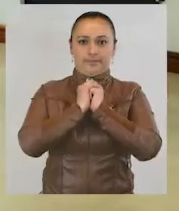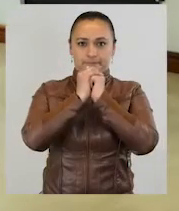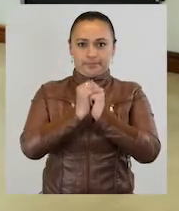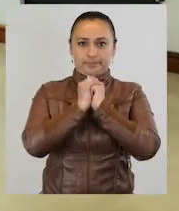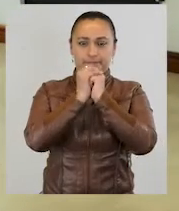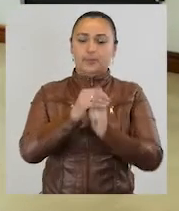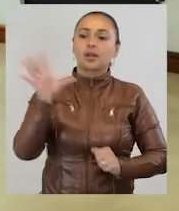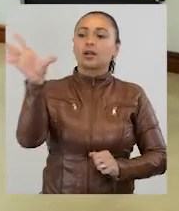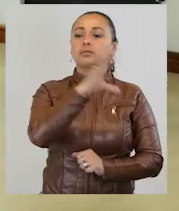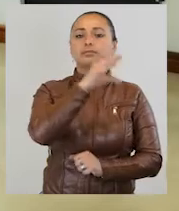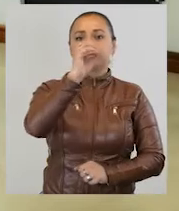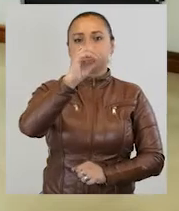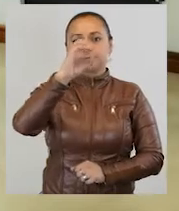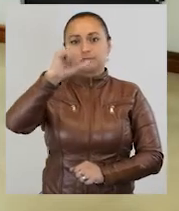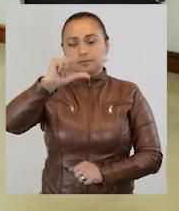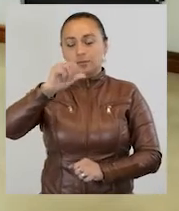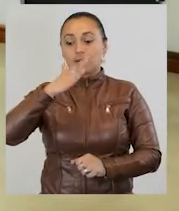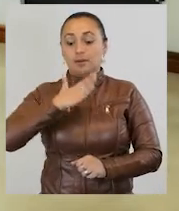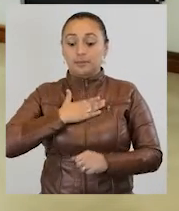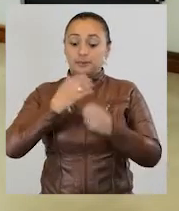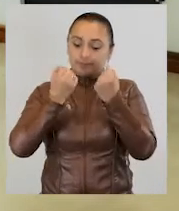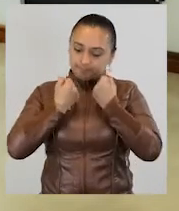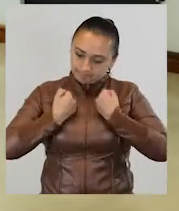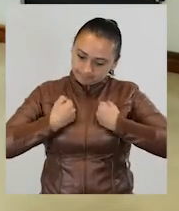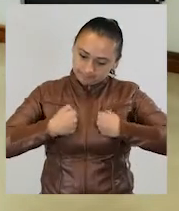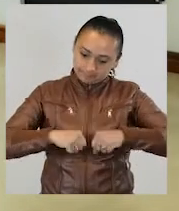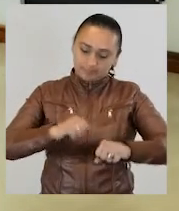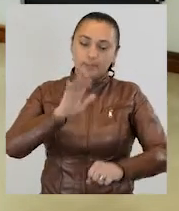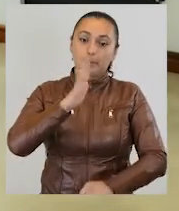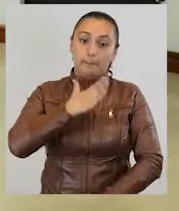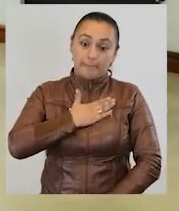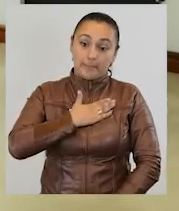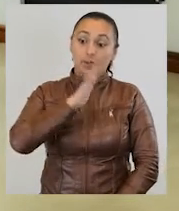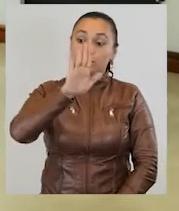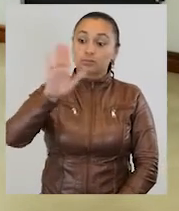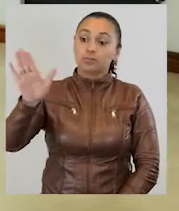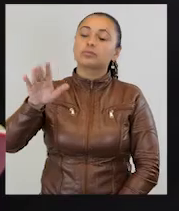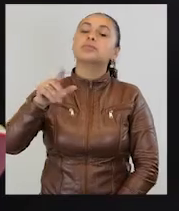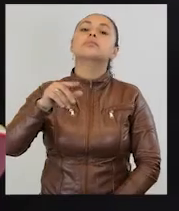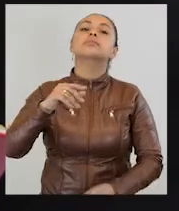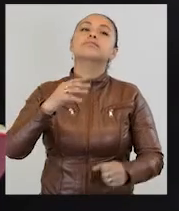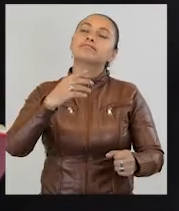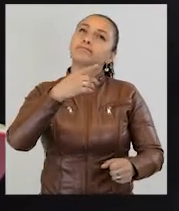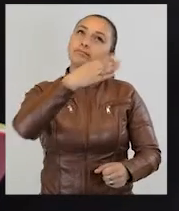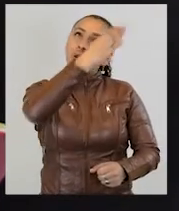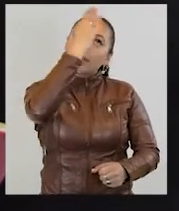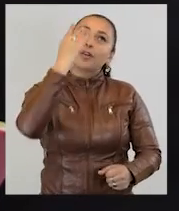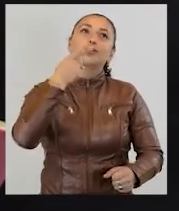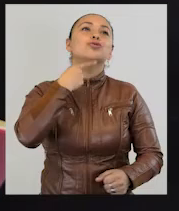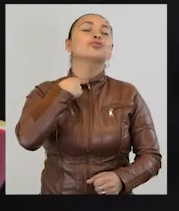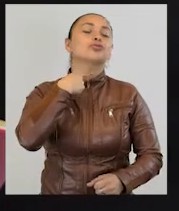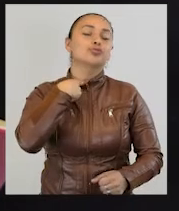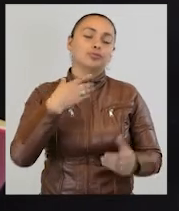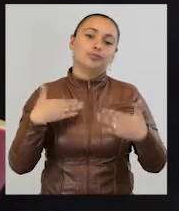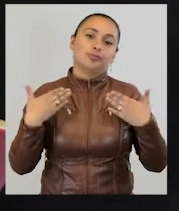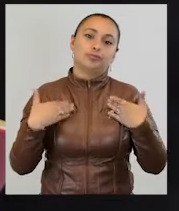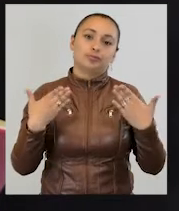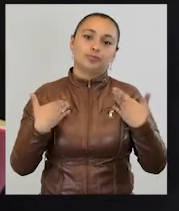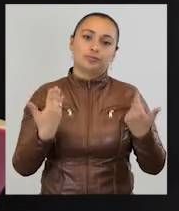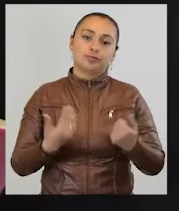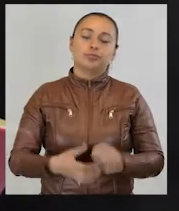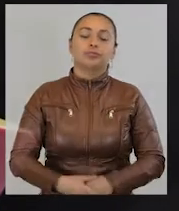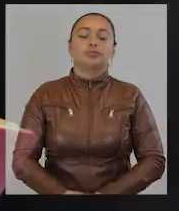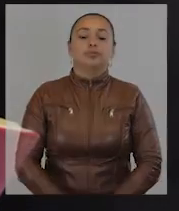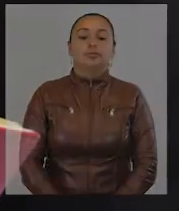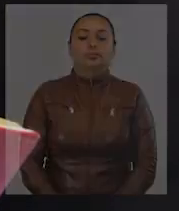Orad, hermanos y hermanas, para que este sacrificio mío y de ustedes sea agradable a Dios Padre Todopoderoso. Señor,